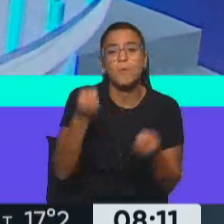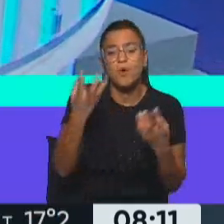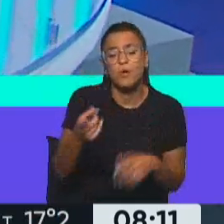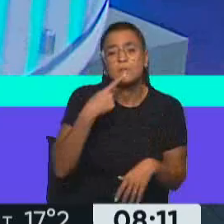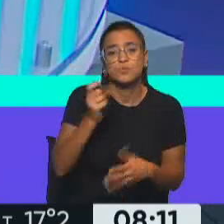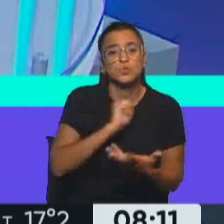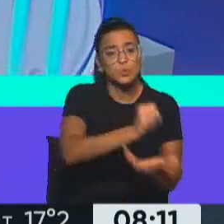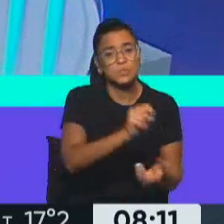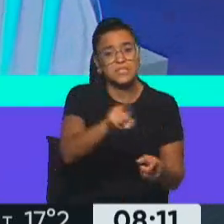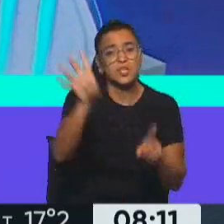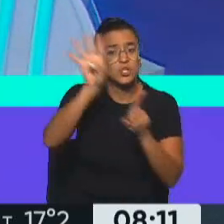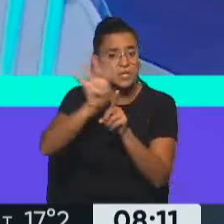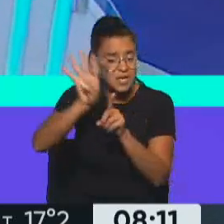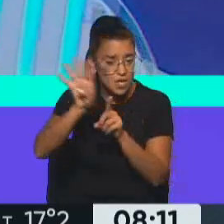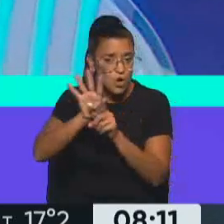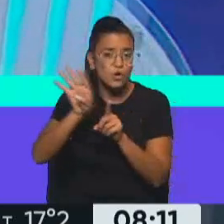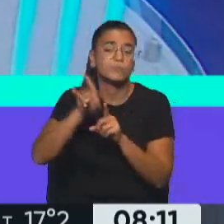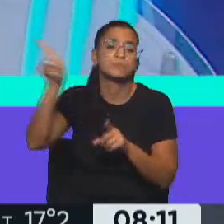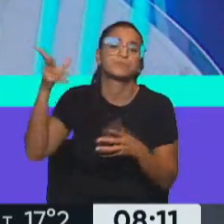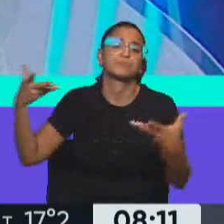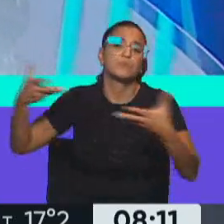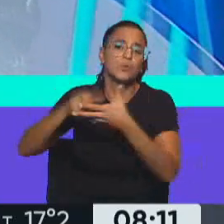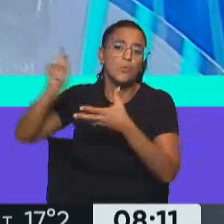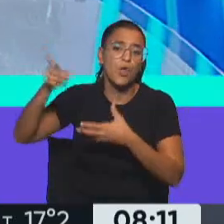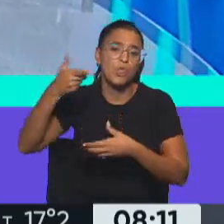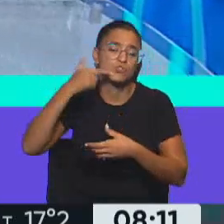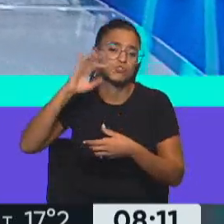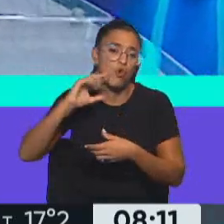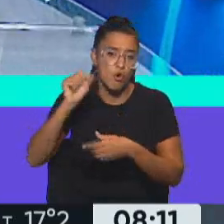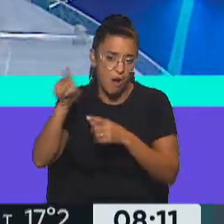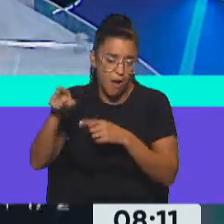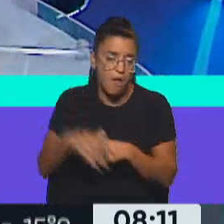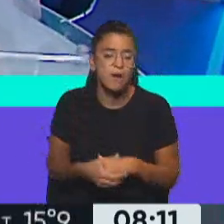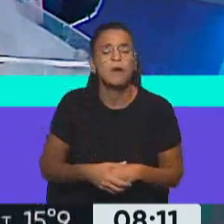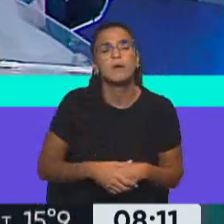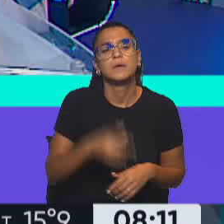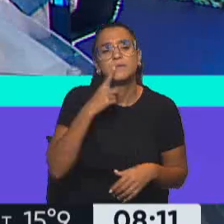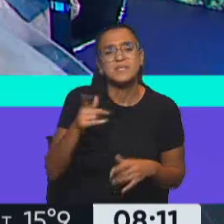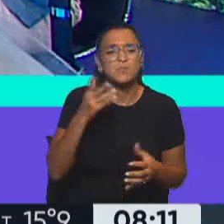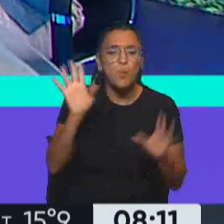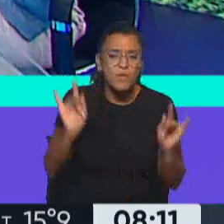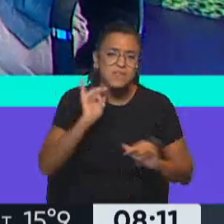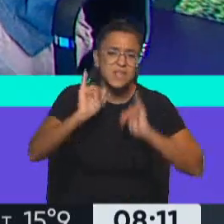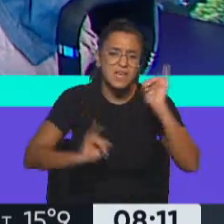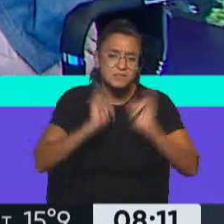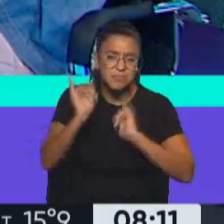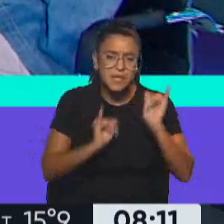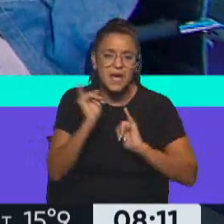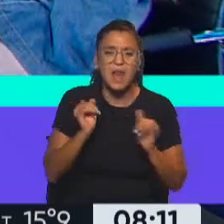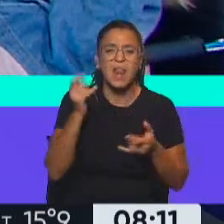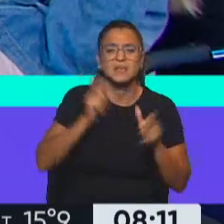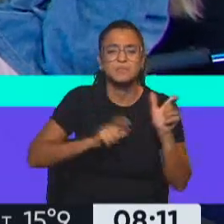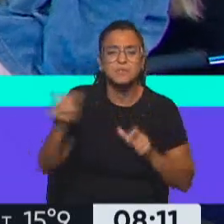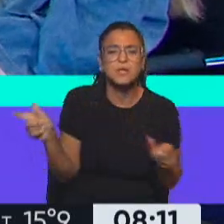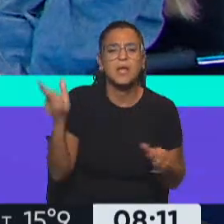van a subsidiar el trigo va a ser el complejo sojero. Ahora saben los dos, ¿no?, que es muy difícil explicarle a la gente que